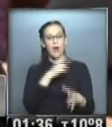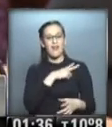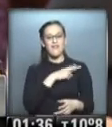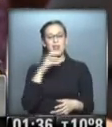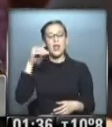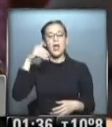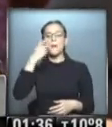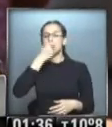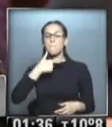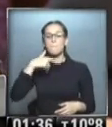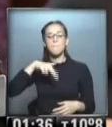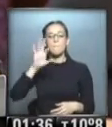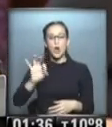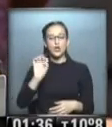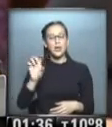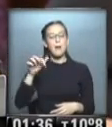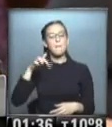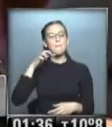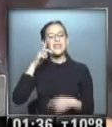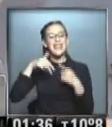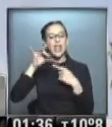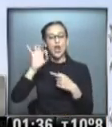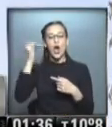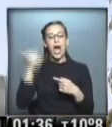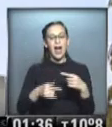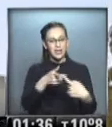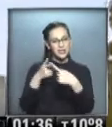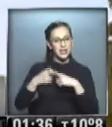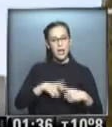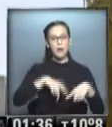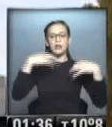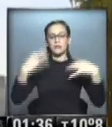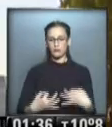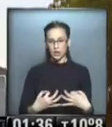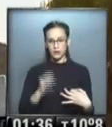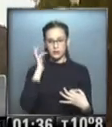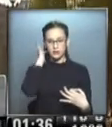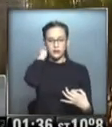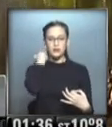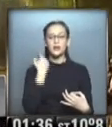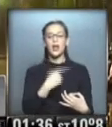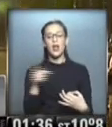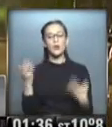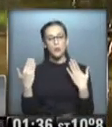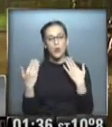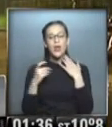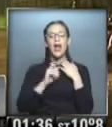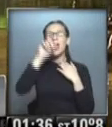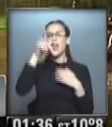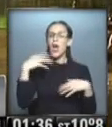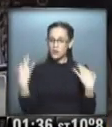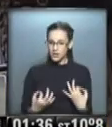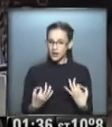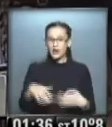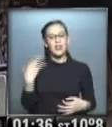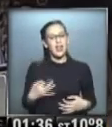Federico Pinedo, se manifestó a favor de un debate serio, que se escuche a quienes puedan aportar ideas constructivas.